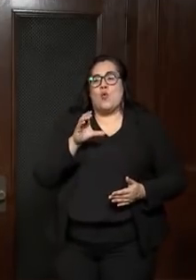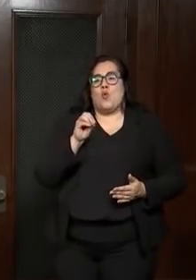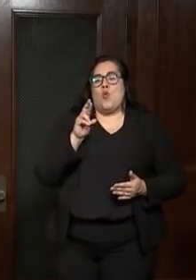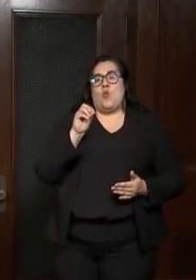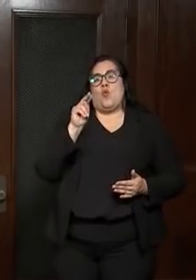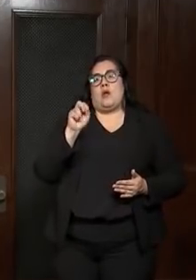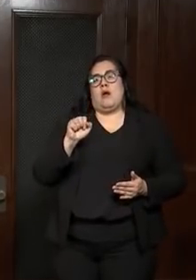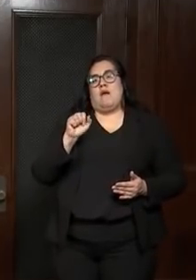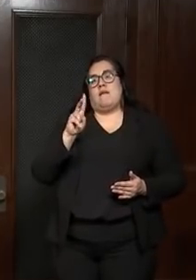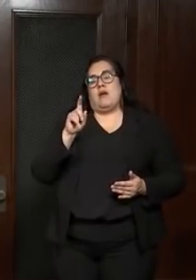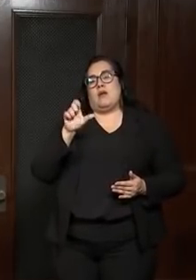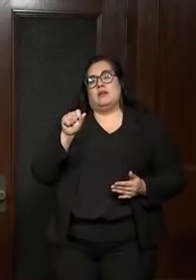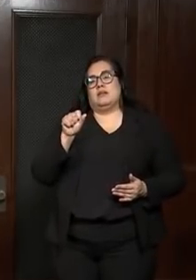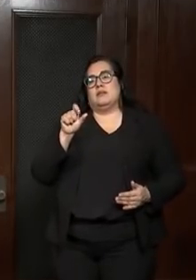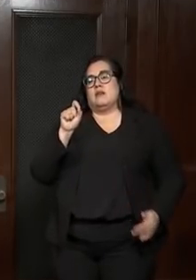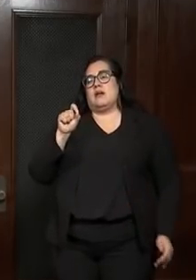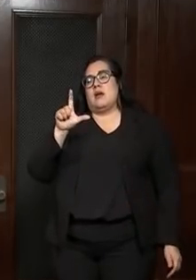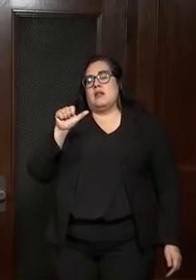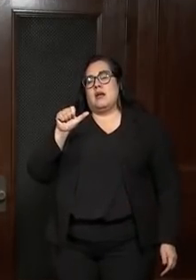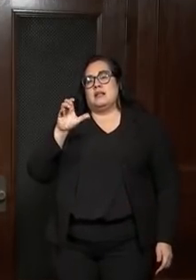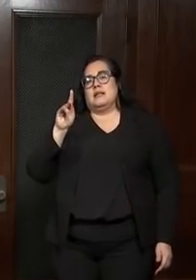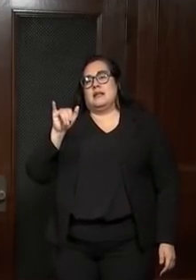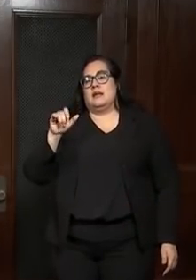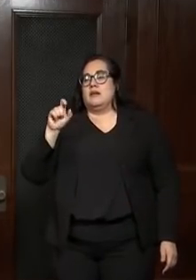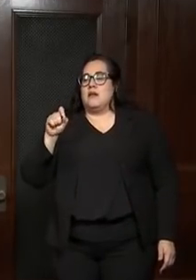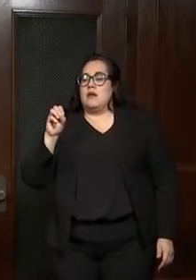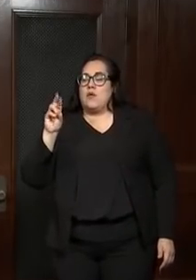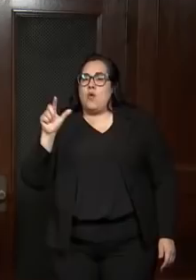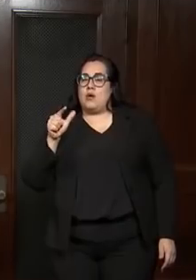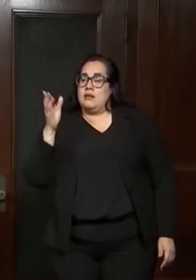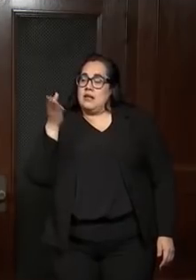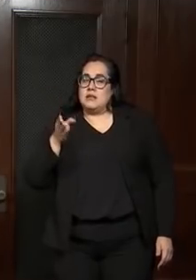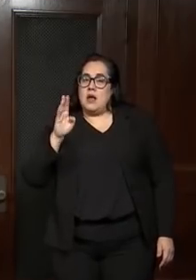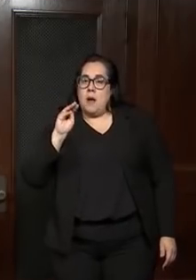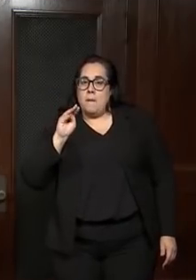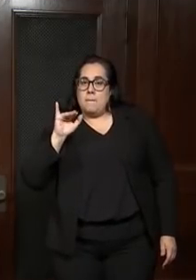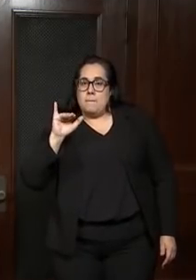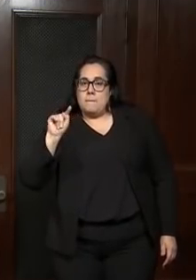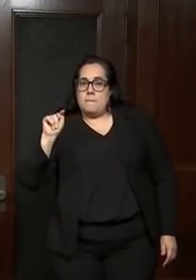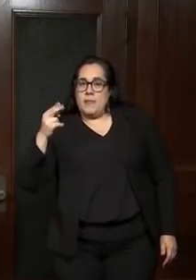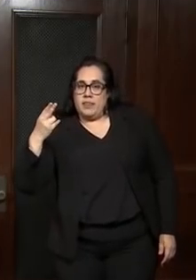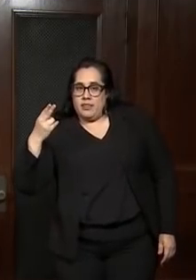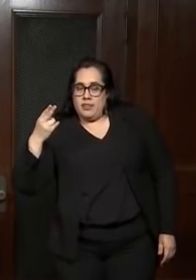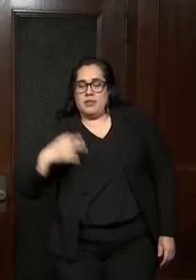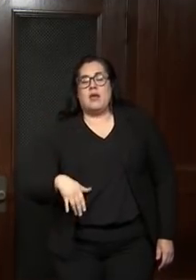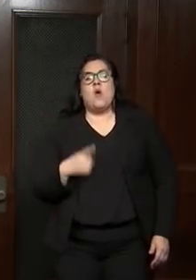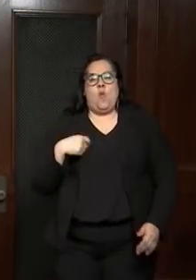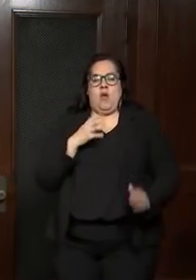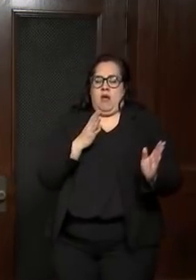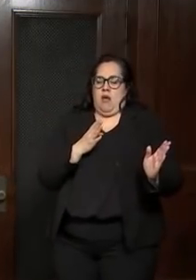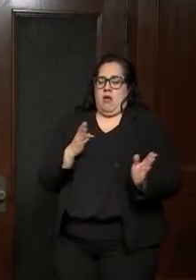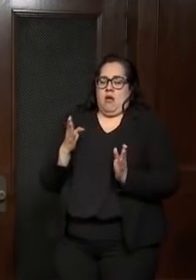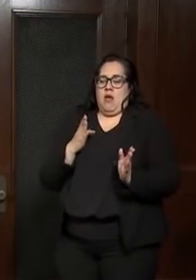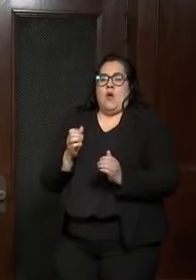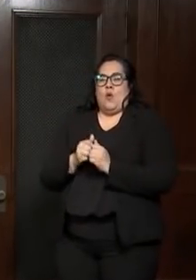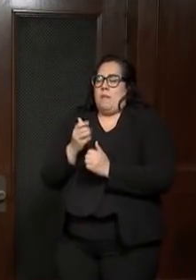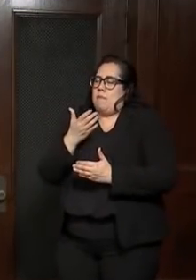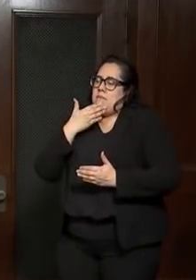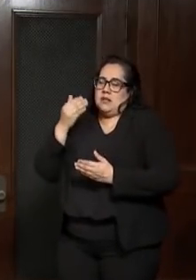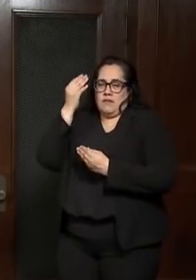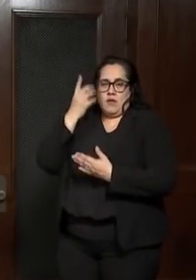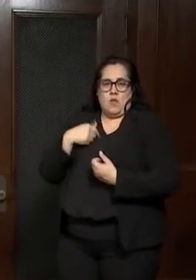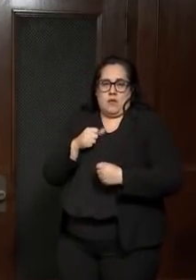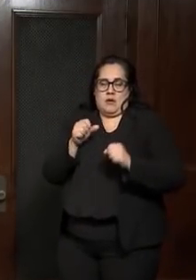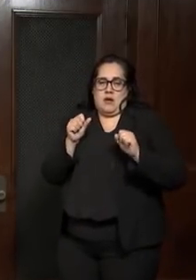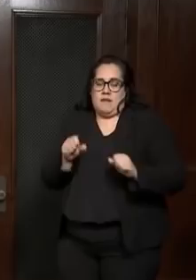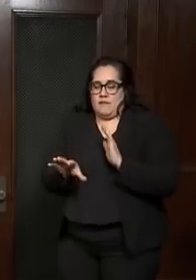coronavirus.lacity.org/myths. Nos preparamos con la mejor información que